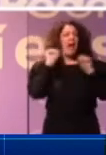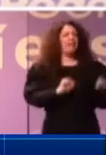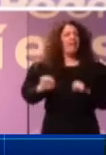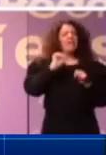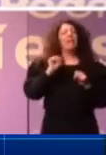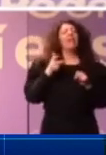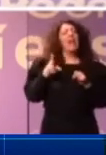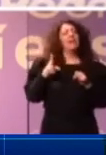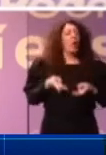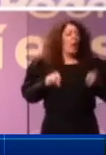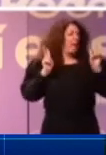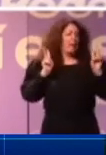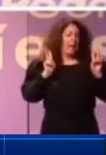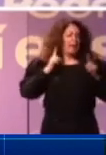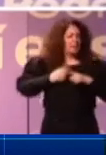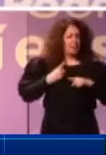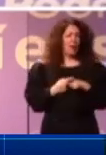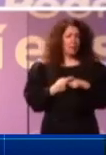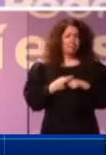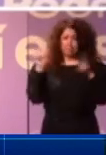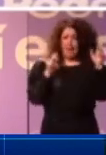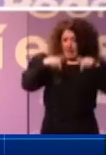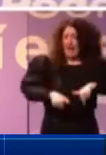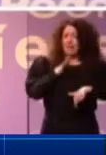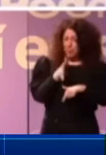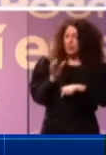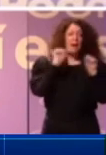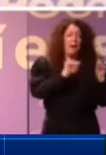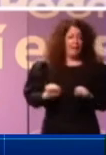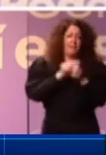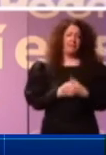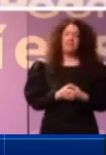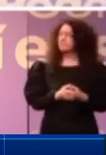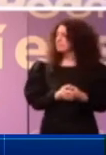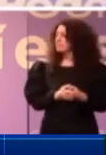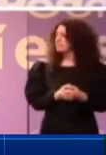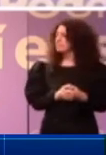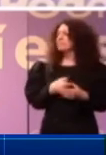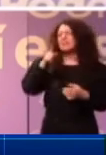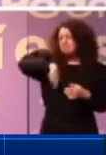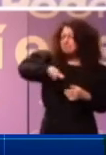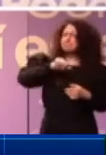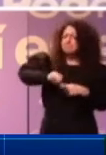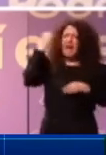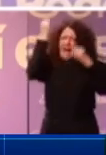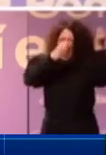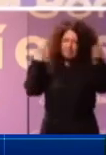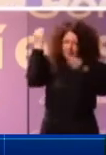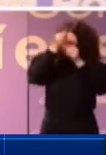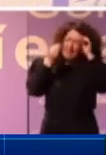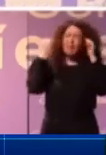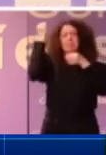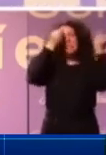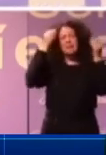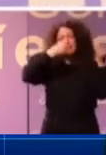y esto es algo que está muy expandido, especialmente en este Gobierno. Entonces han creado una ley, bueno, esta y todas, que